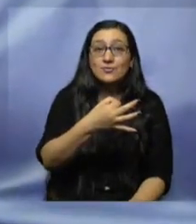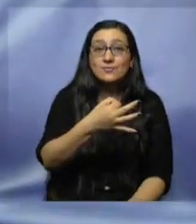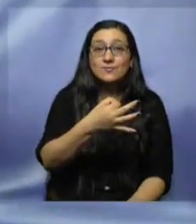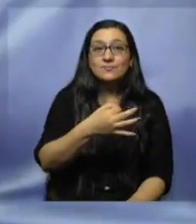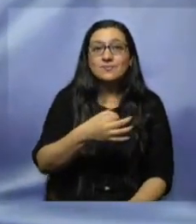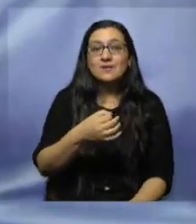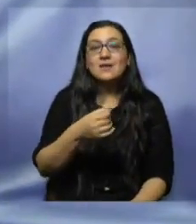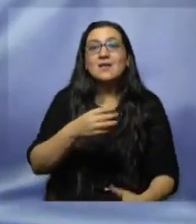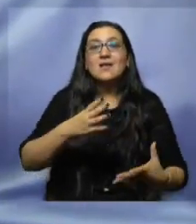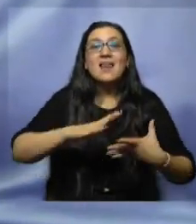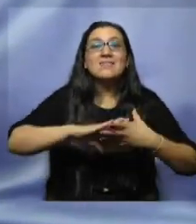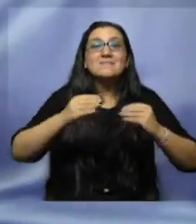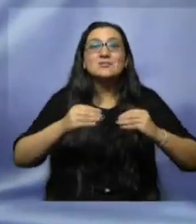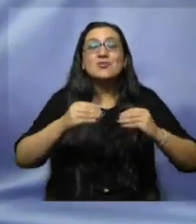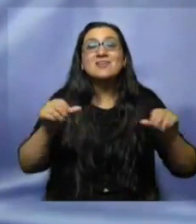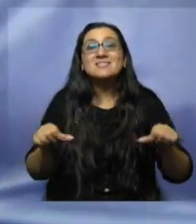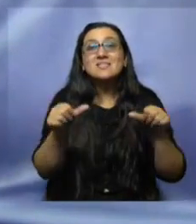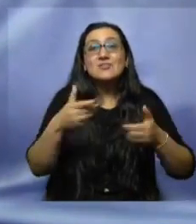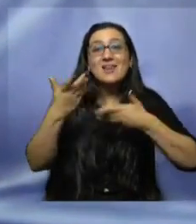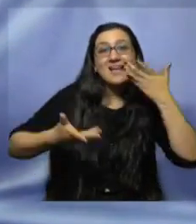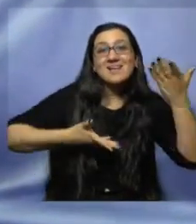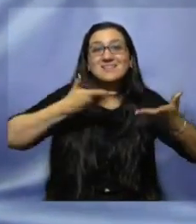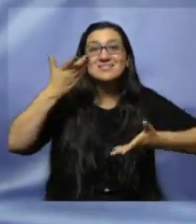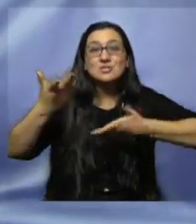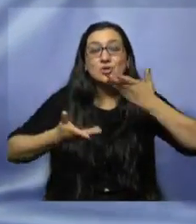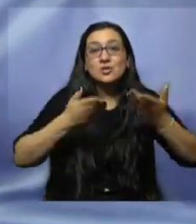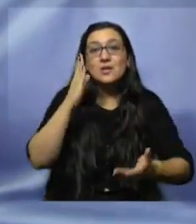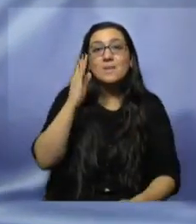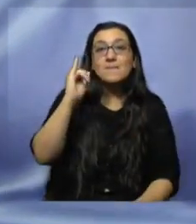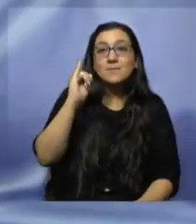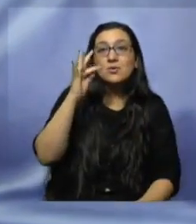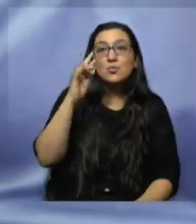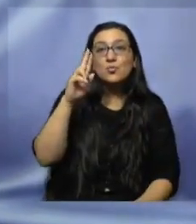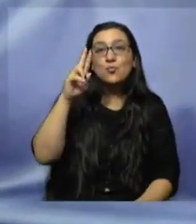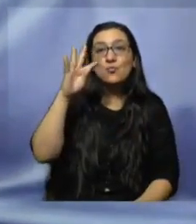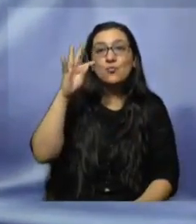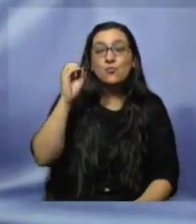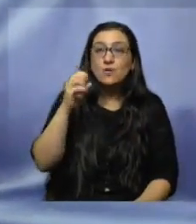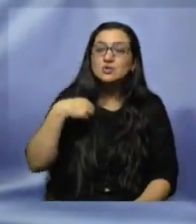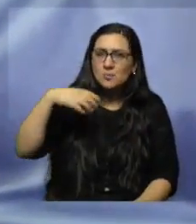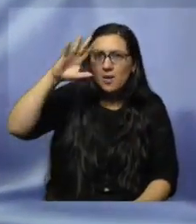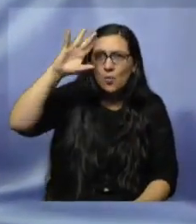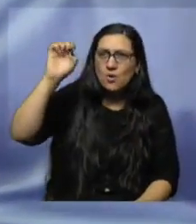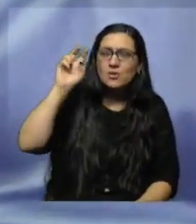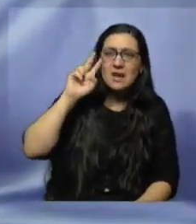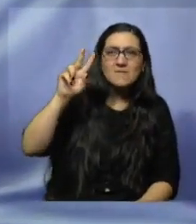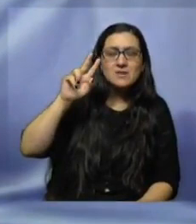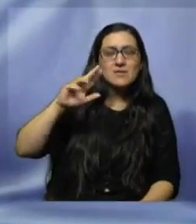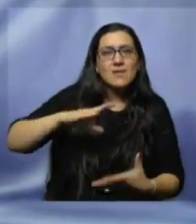la versión que hicieron de la canción de Pitufo Lombardo, Descolgando el Cielo, me acuerdo de haberla visto, que estaba en una versión